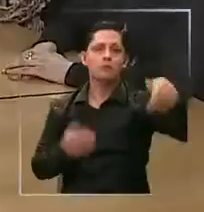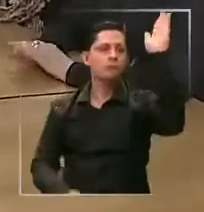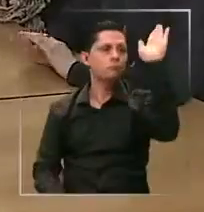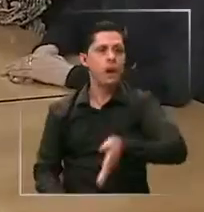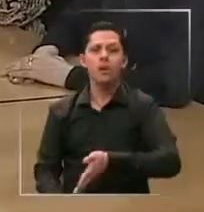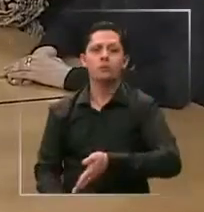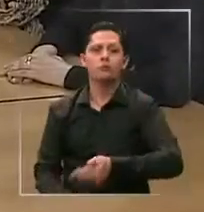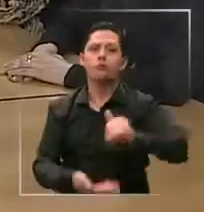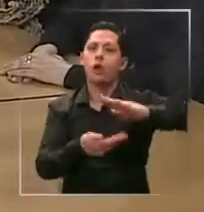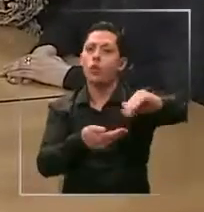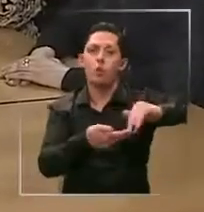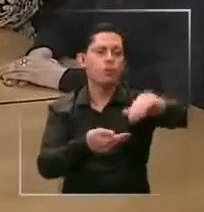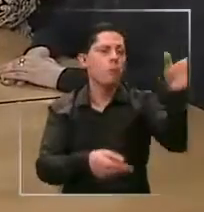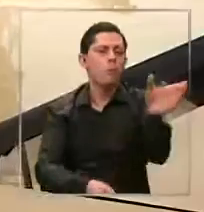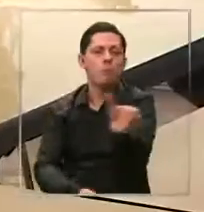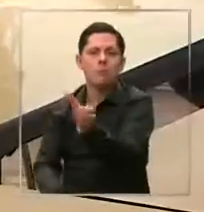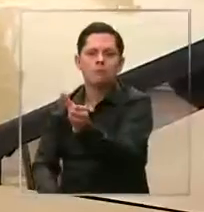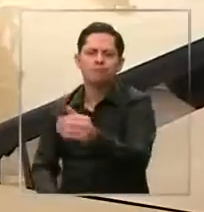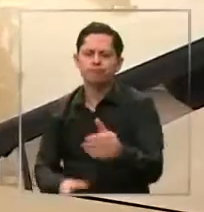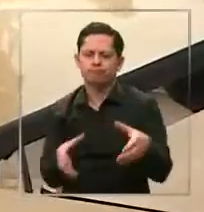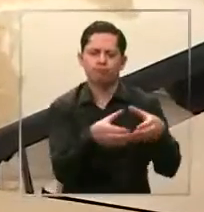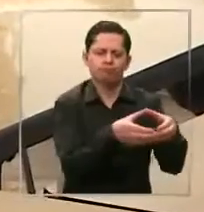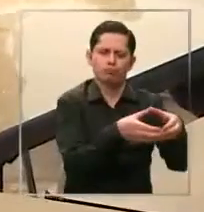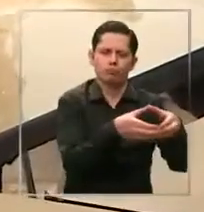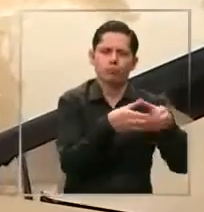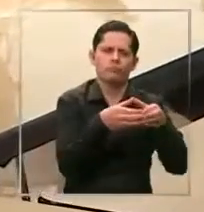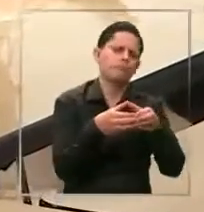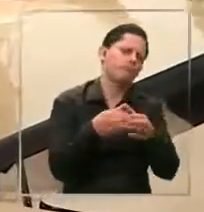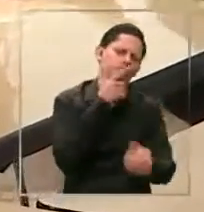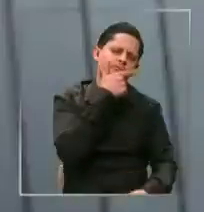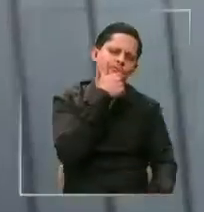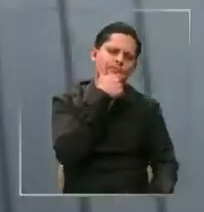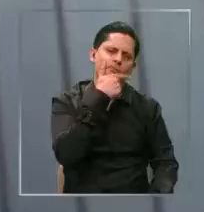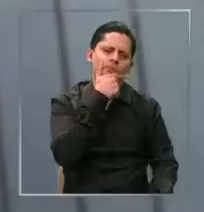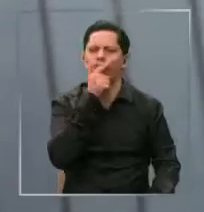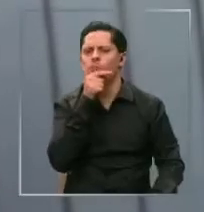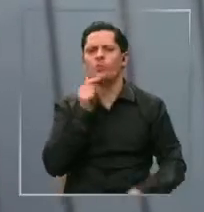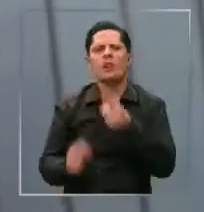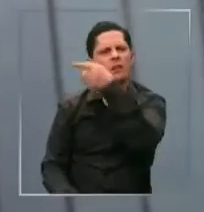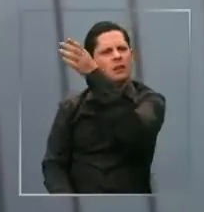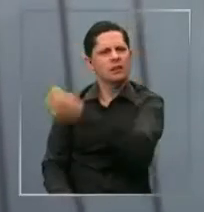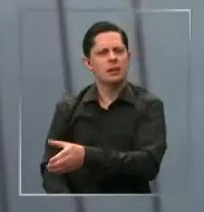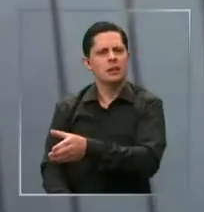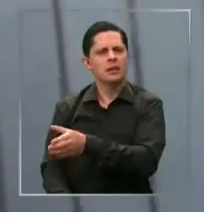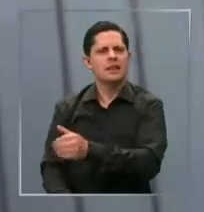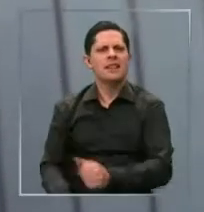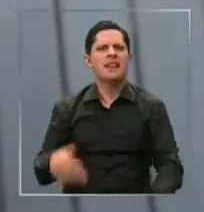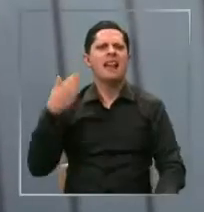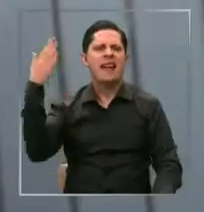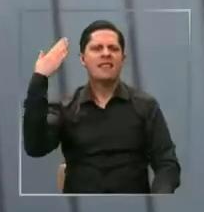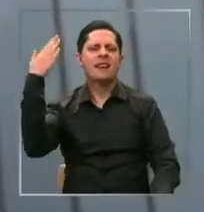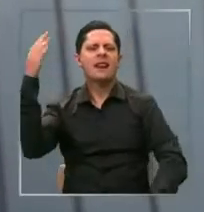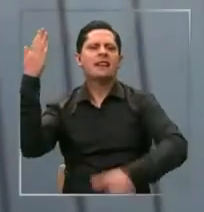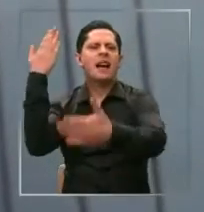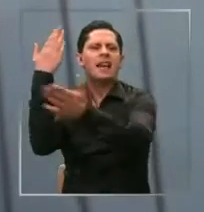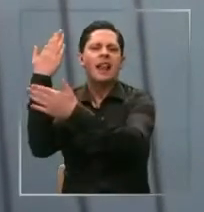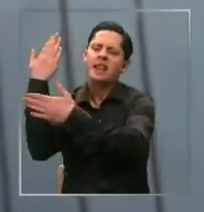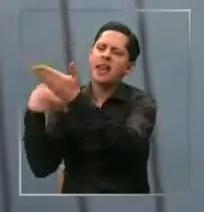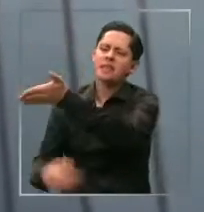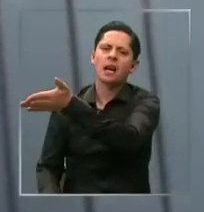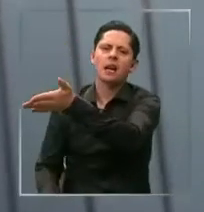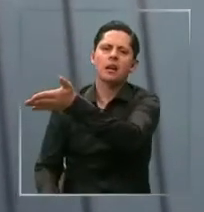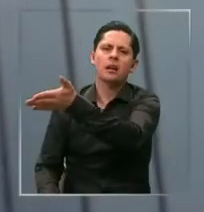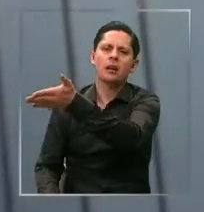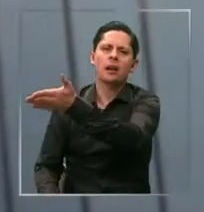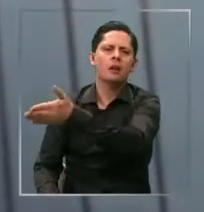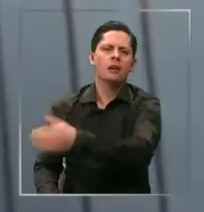indultos. Desde el oficialismo, en tanto, cuestionaron la postura fijada por la oposición. Lo que está haciendo hoy día la derecha no tiene nombre. Por un